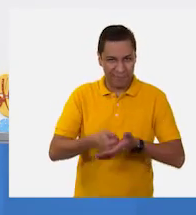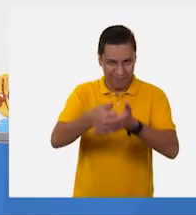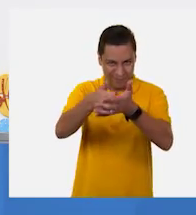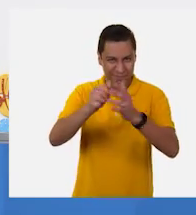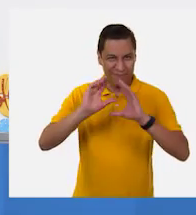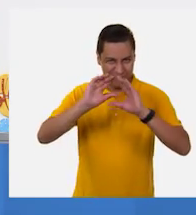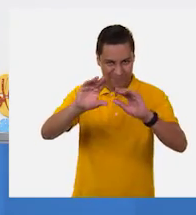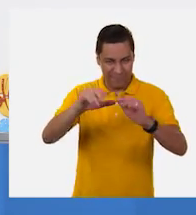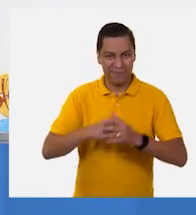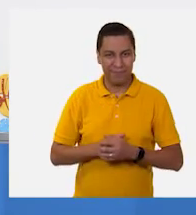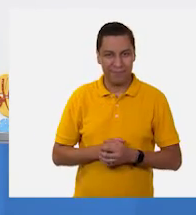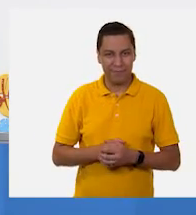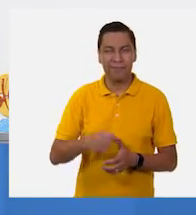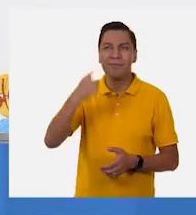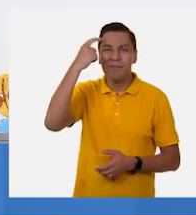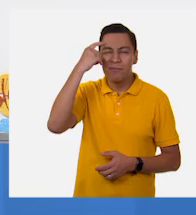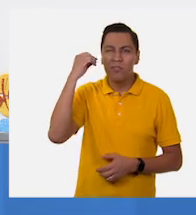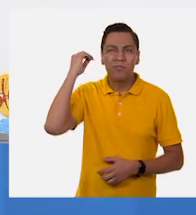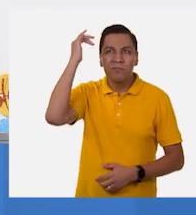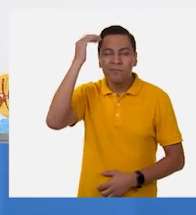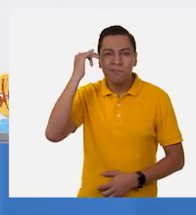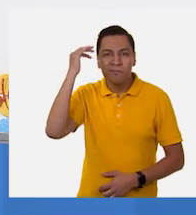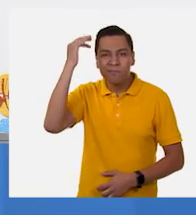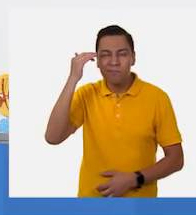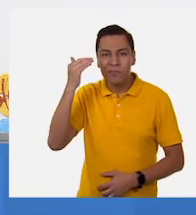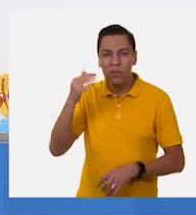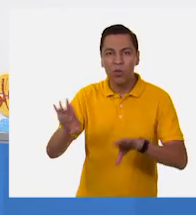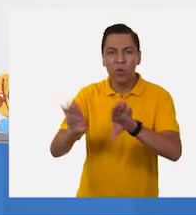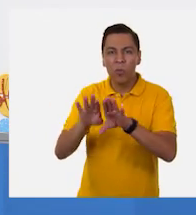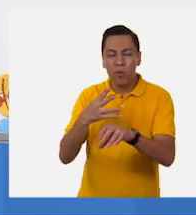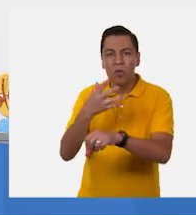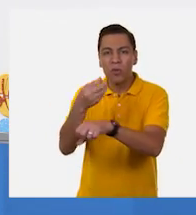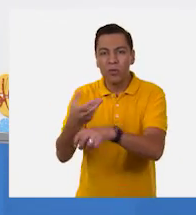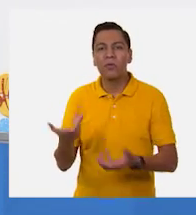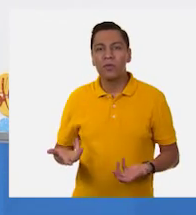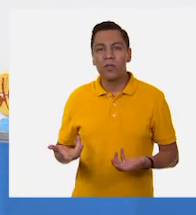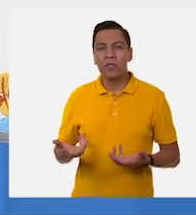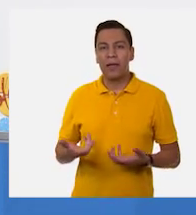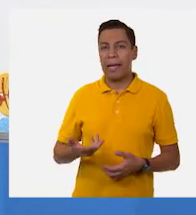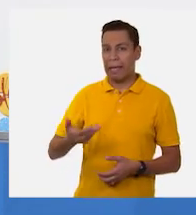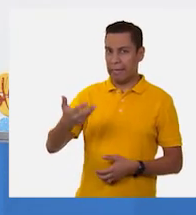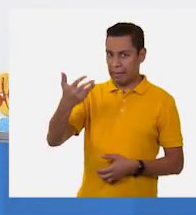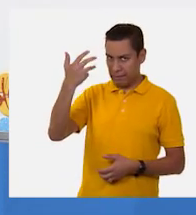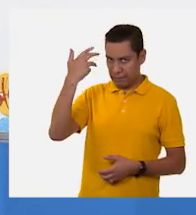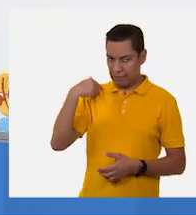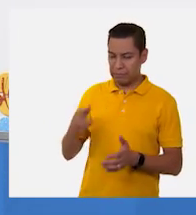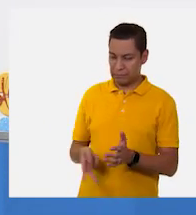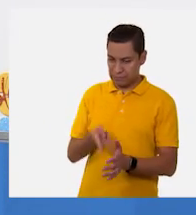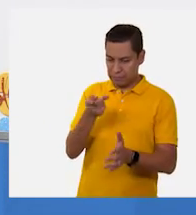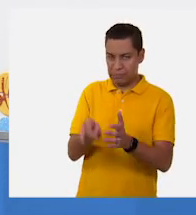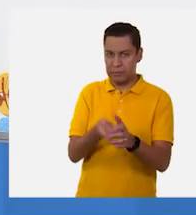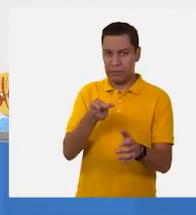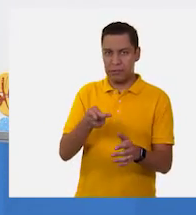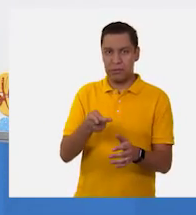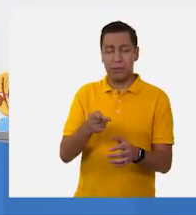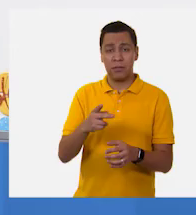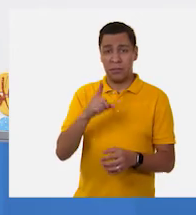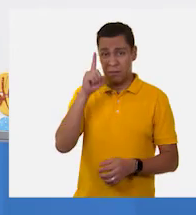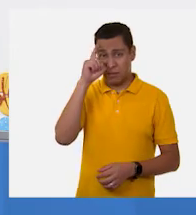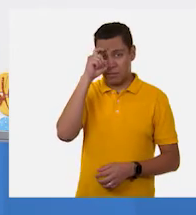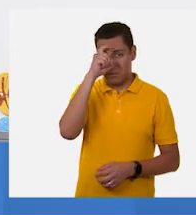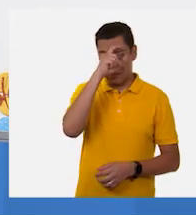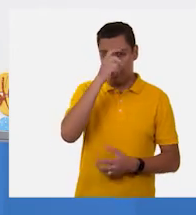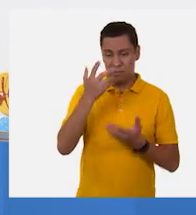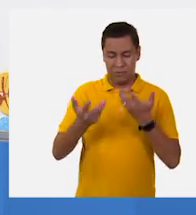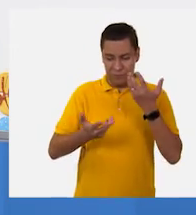ayudarte, razonarlo y a buscar un camino de solución. Ya hemos visto varias veces que cuando nos cuesta trabajo o